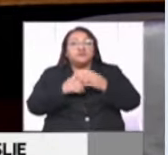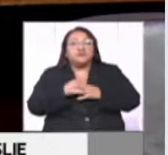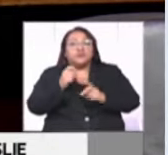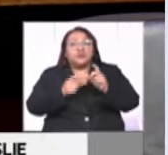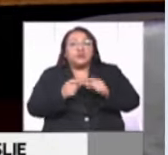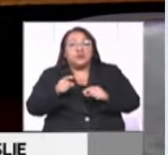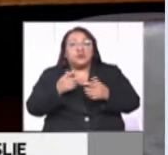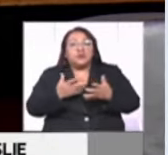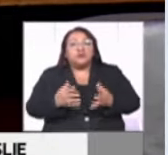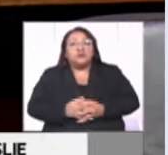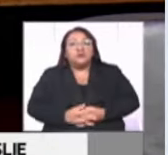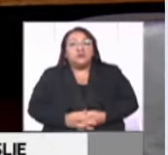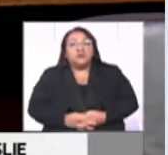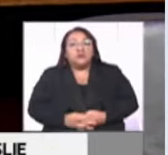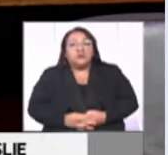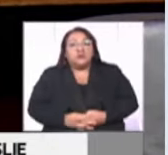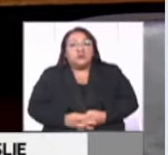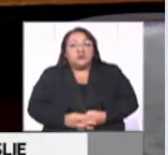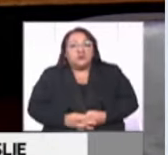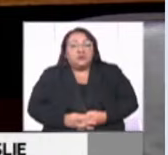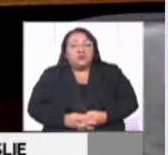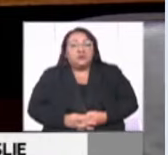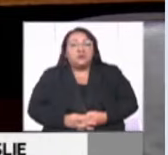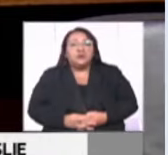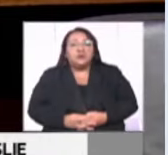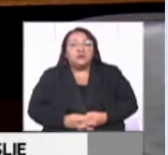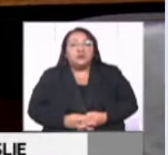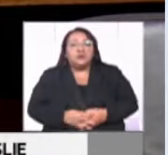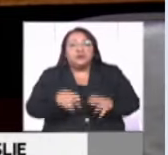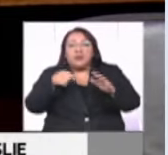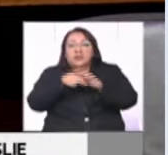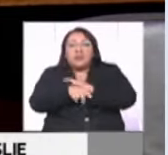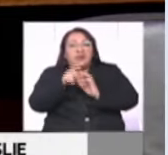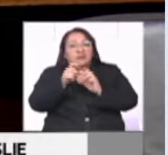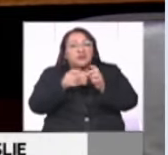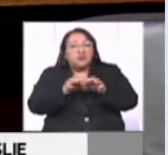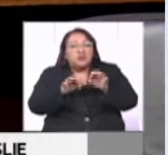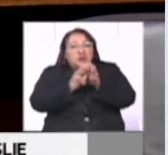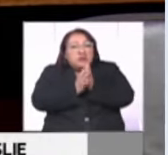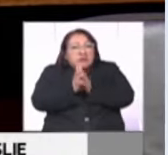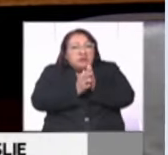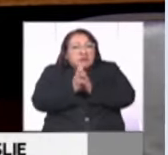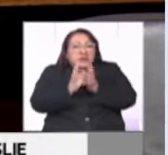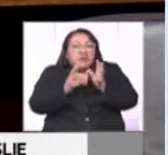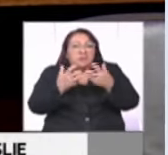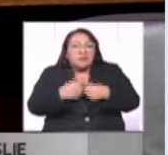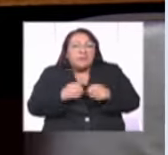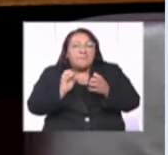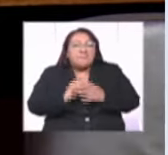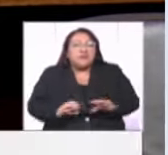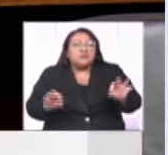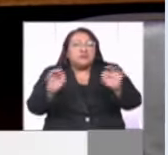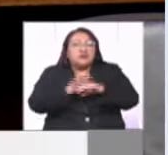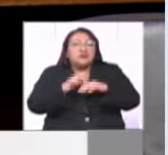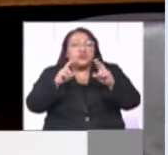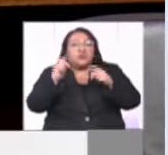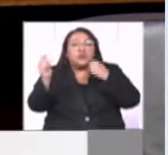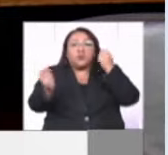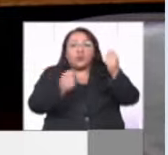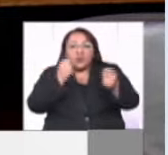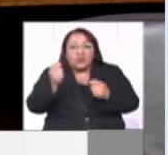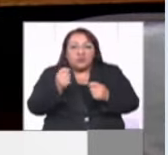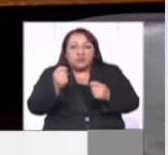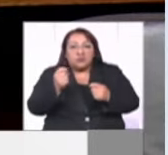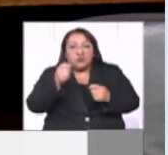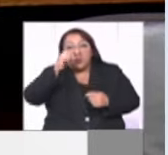esta naturaleza, presidente, es matar a la gallina de los huevos de oro. Y matar una de las industrias más importantes para el sur y para la región